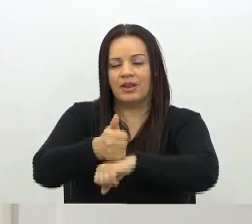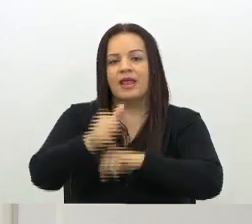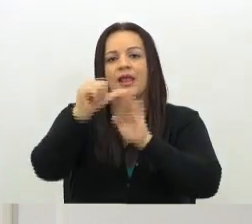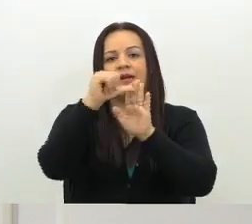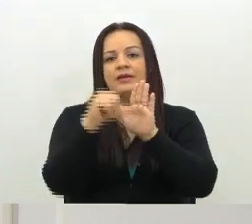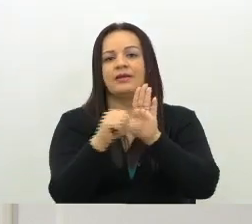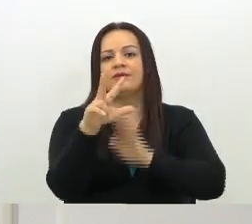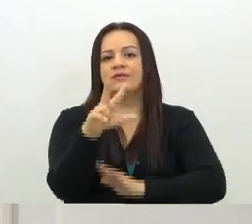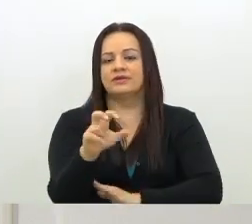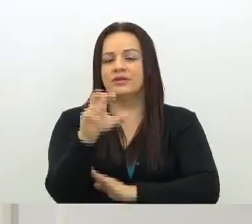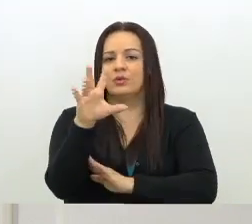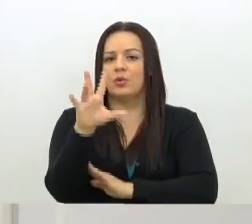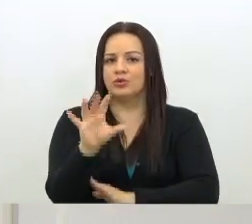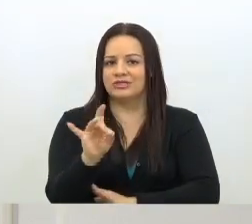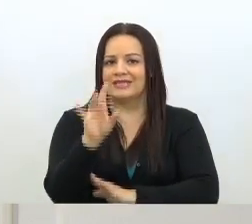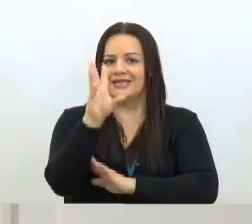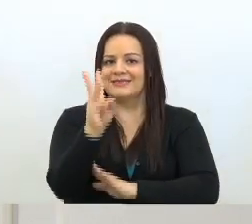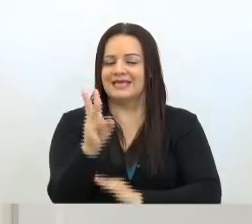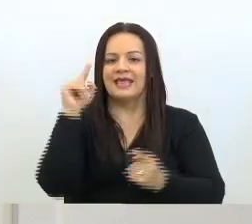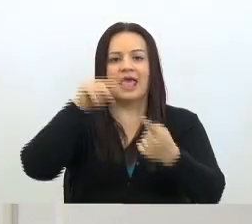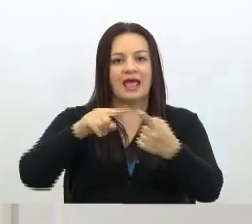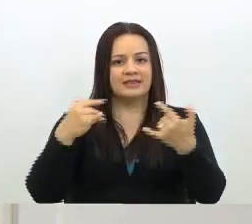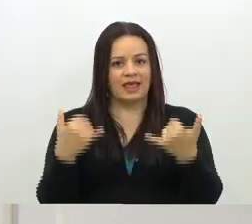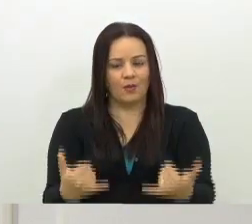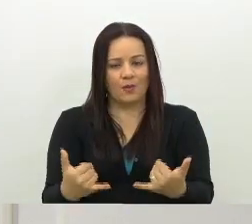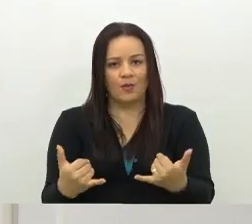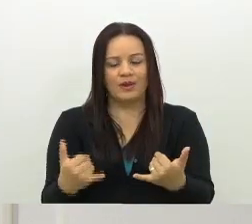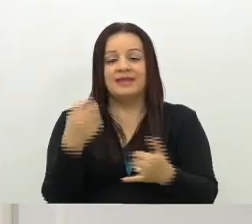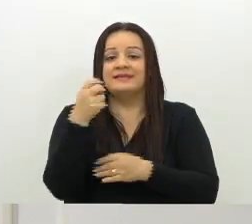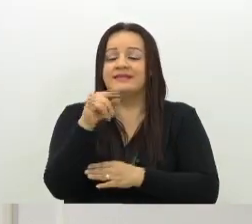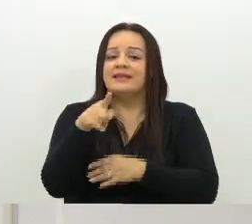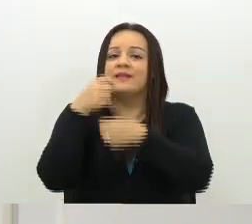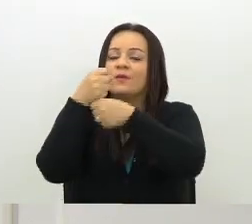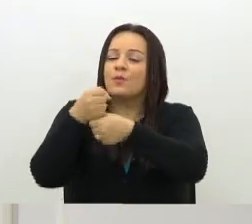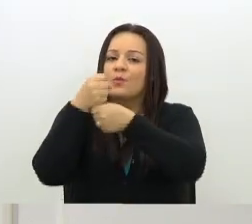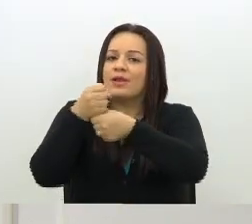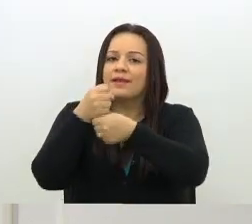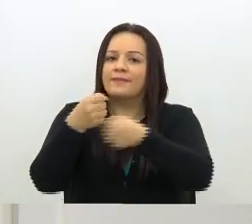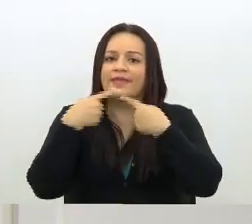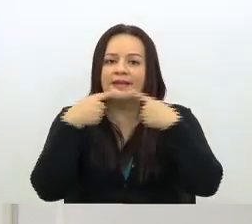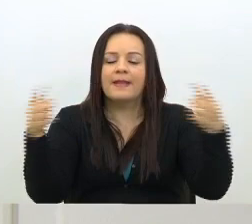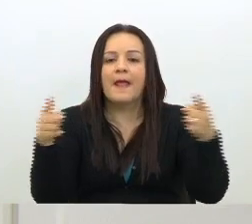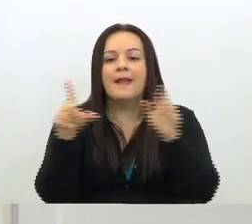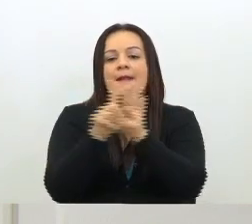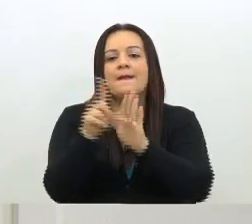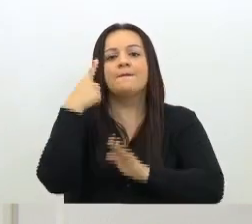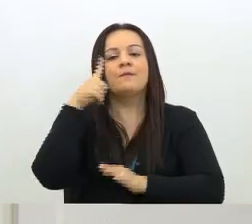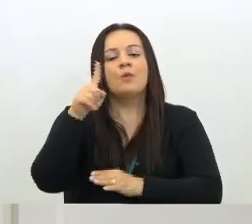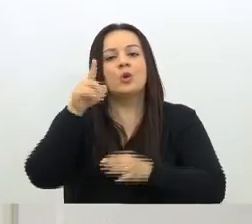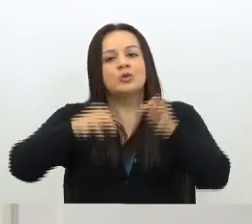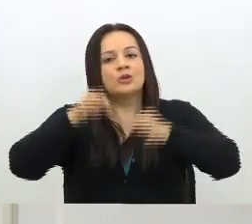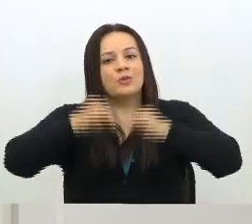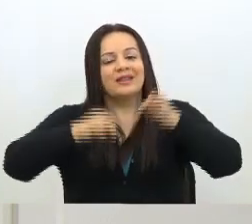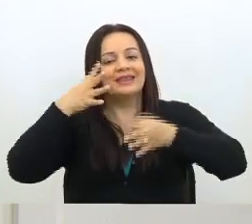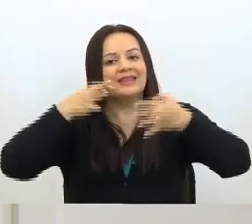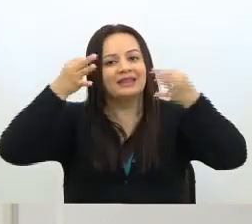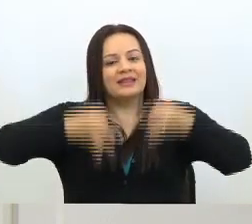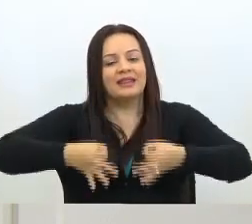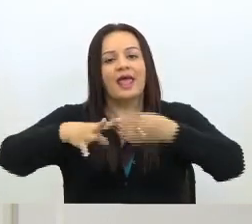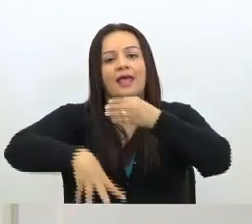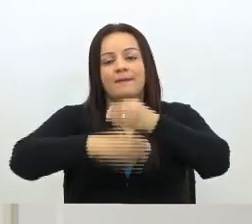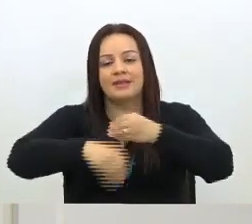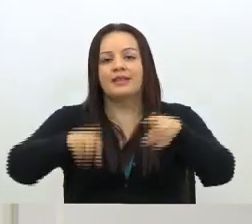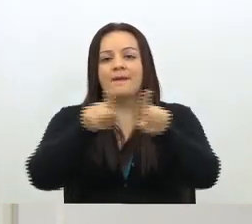artículo 386 vigente hasta el día de hoy. Si la huelga fuera declarada legal por los tribunales y se determinara además en la